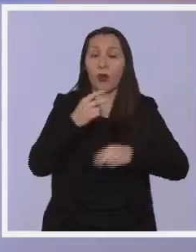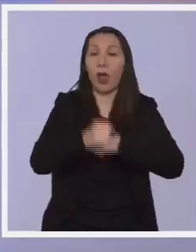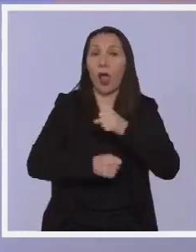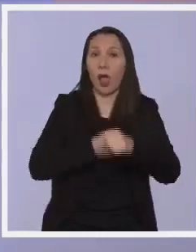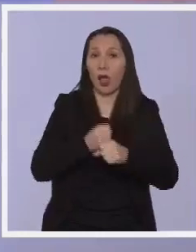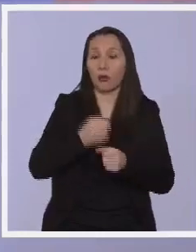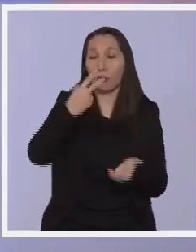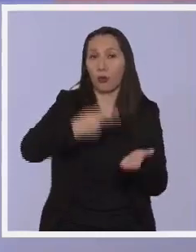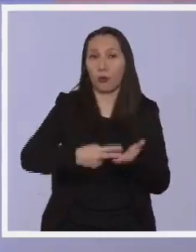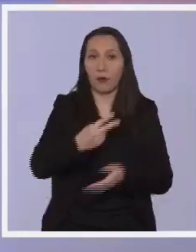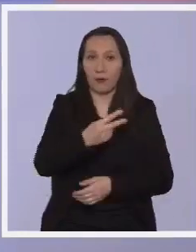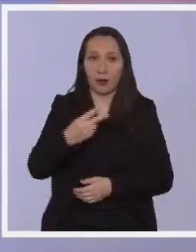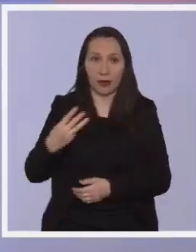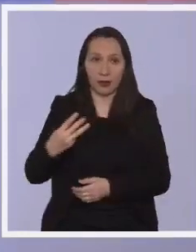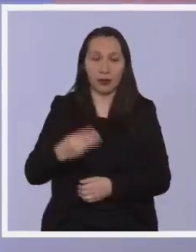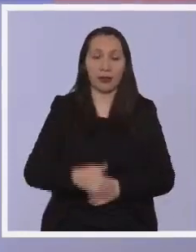2023.